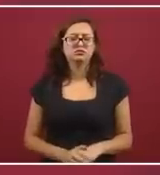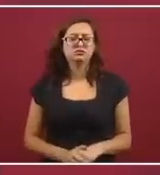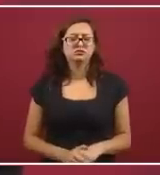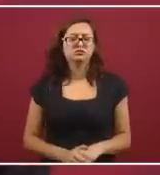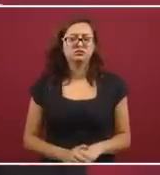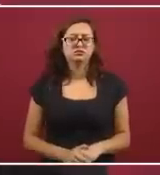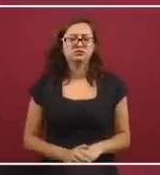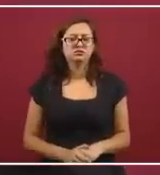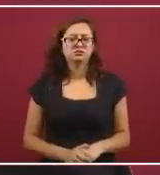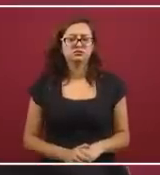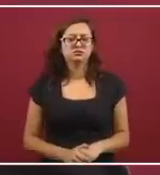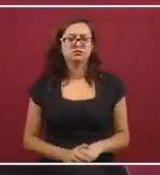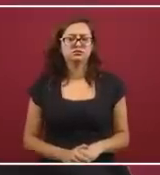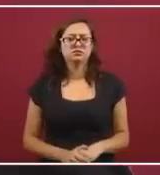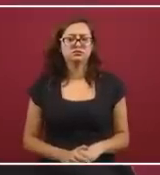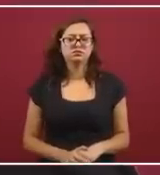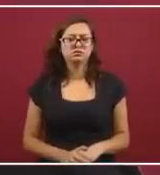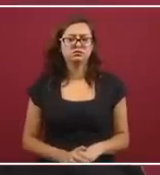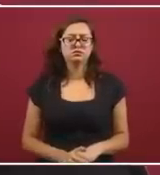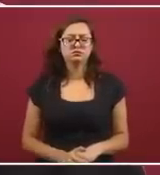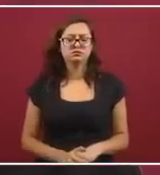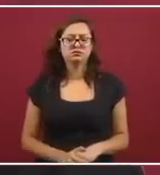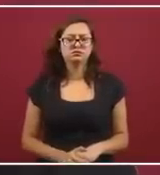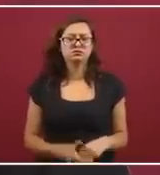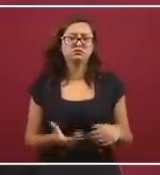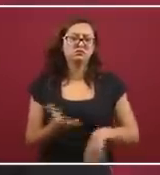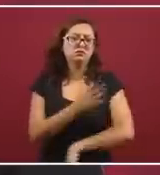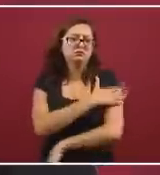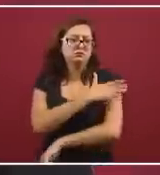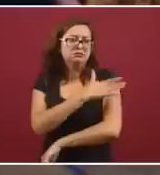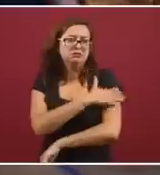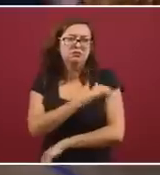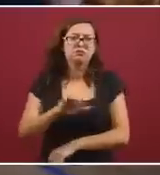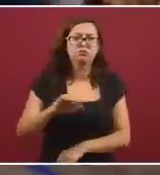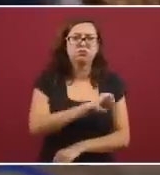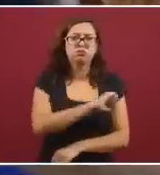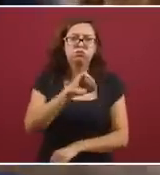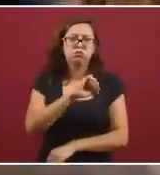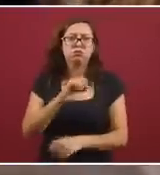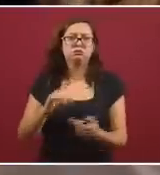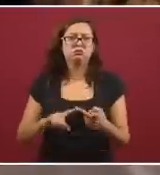ya son hipertensos diabéticos